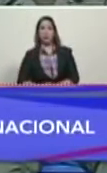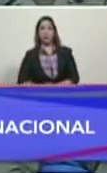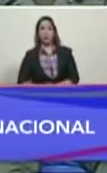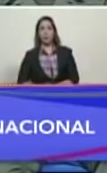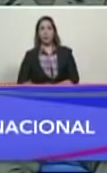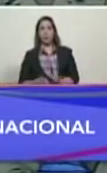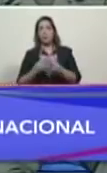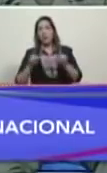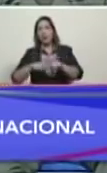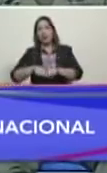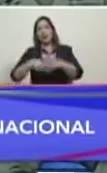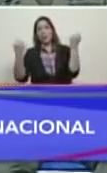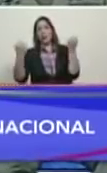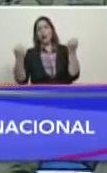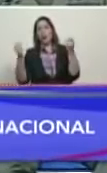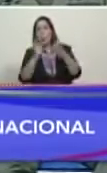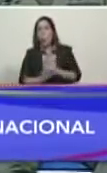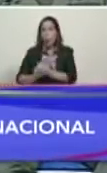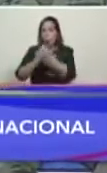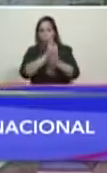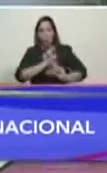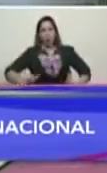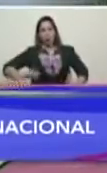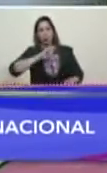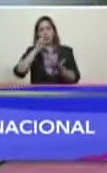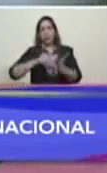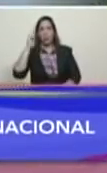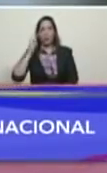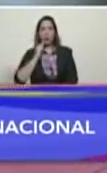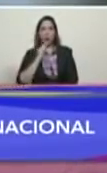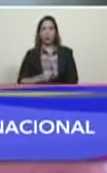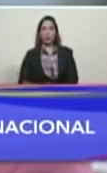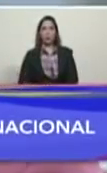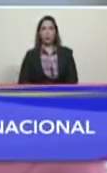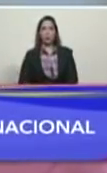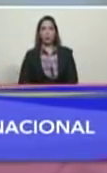para quebrar la unión de la Fuerza Armada,